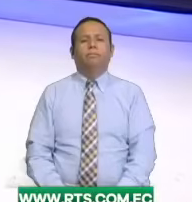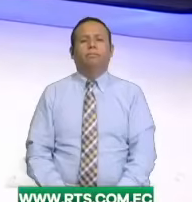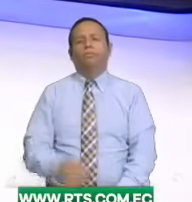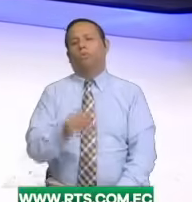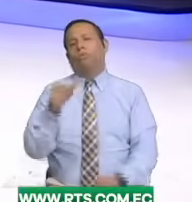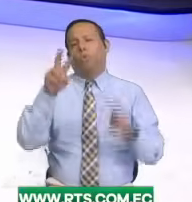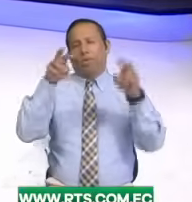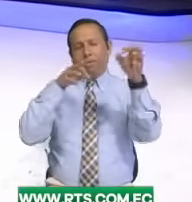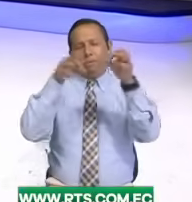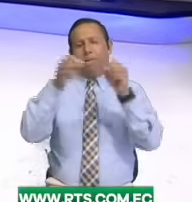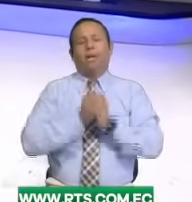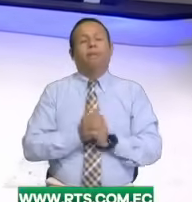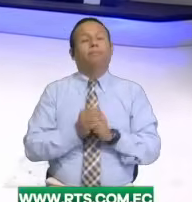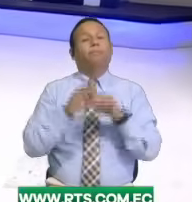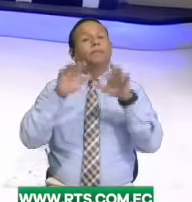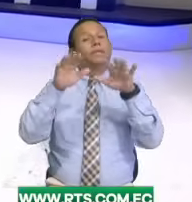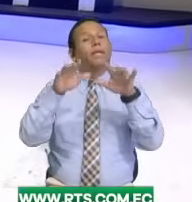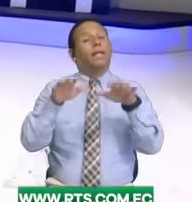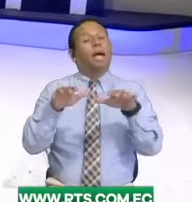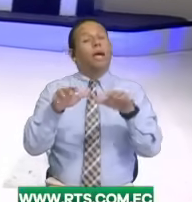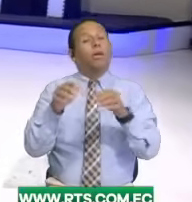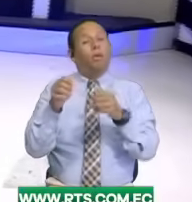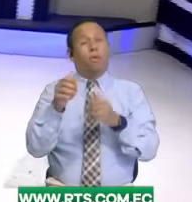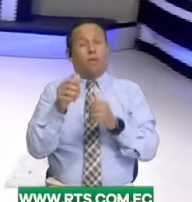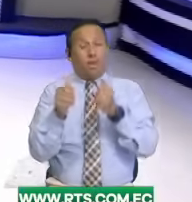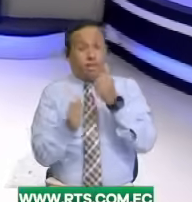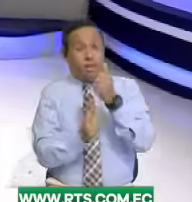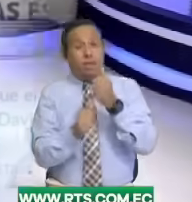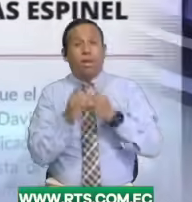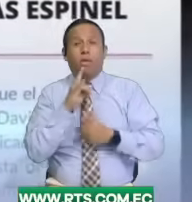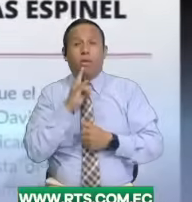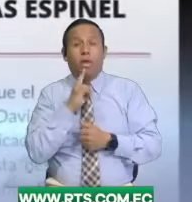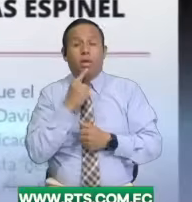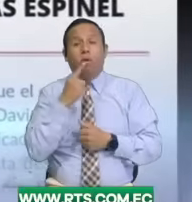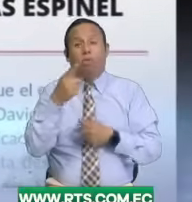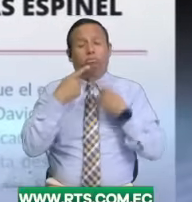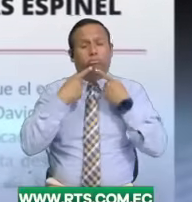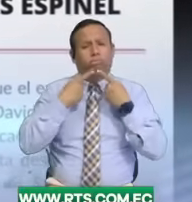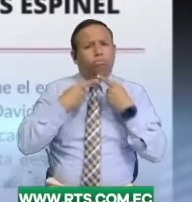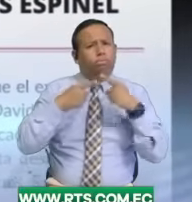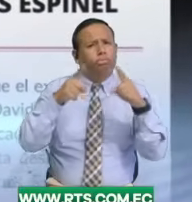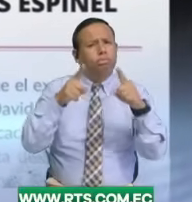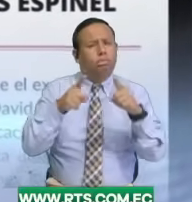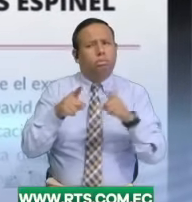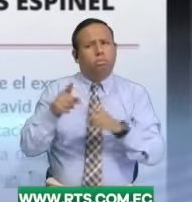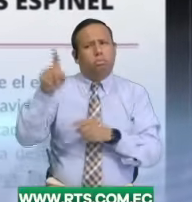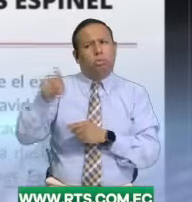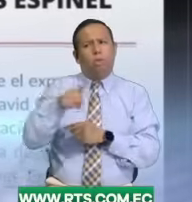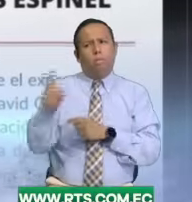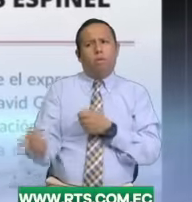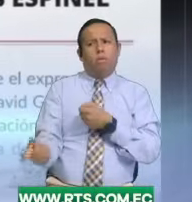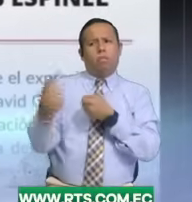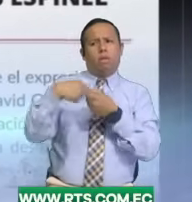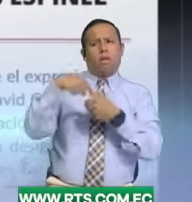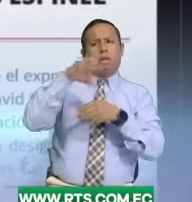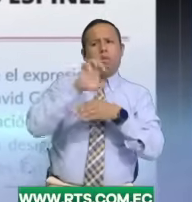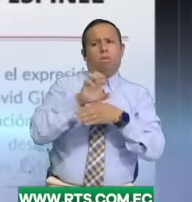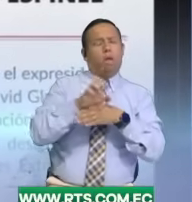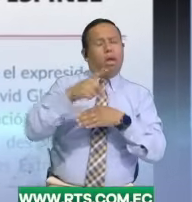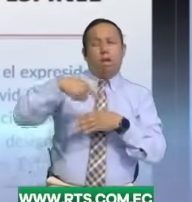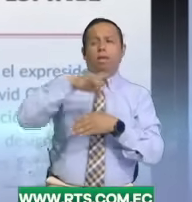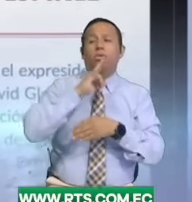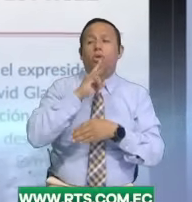Cambiamos de tema. El secretario de Estado de Estados Unidos declaró como no elegibles para entrar al país norteamericano al